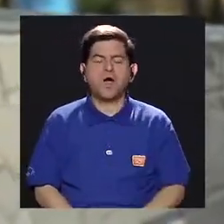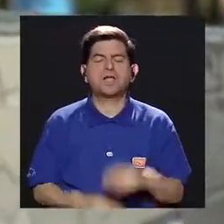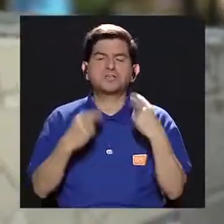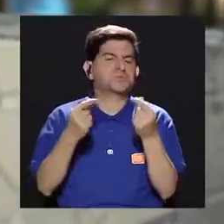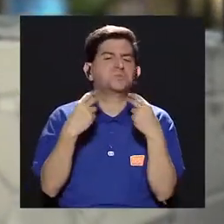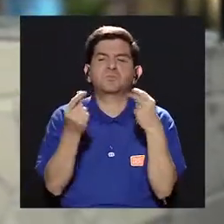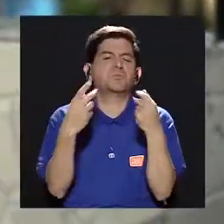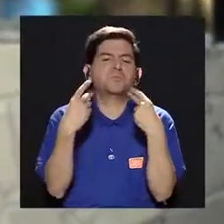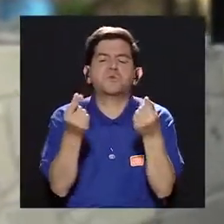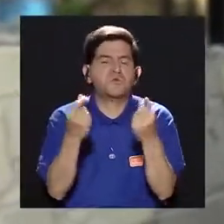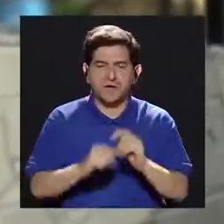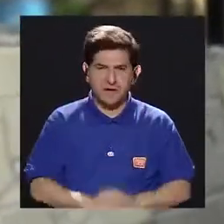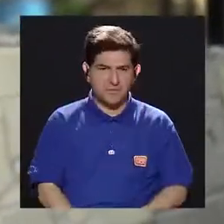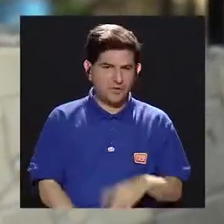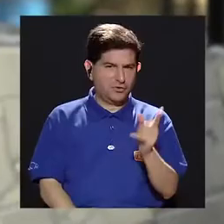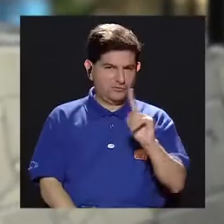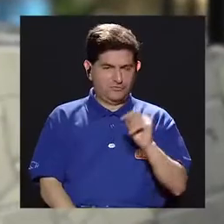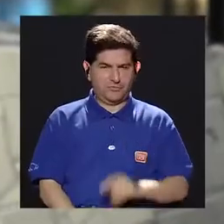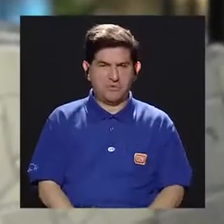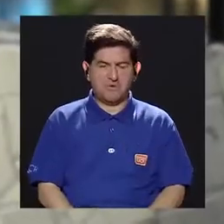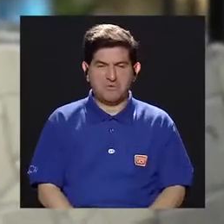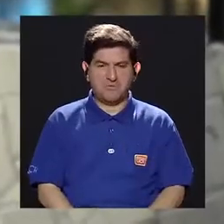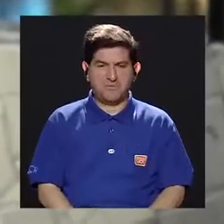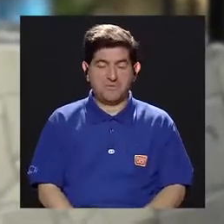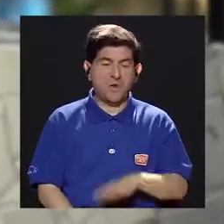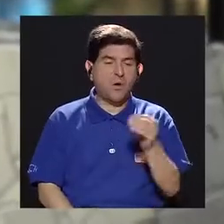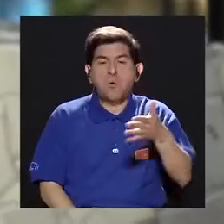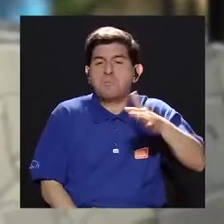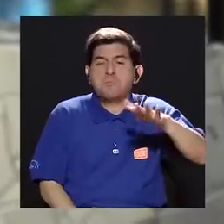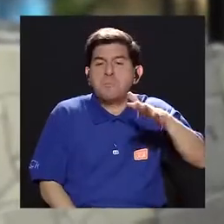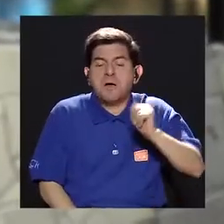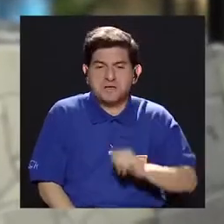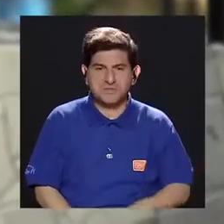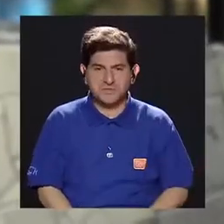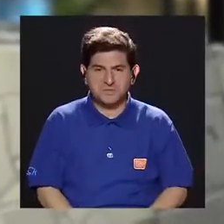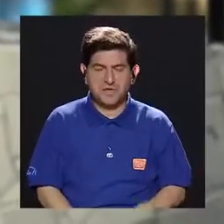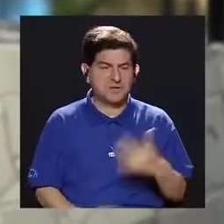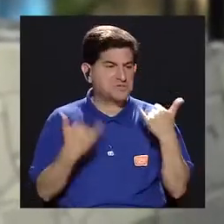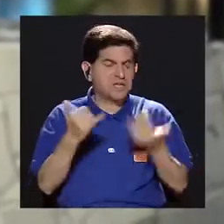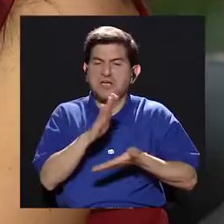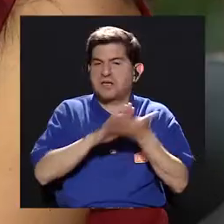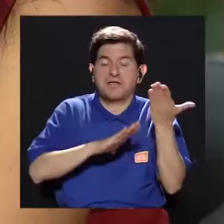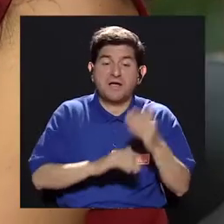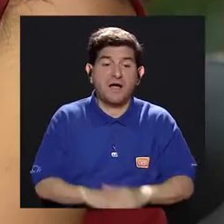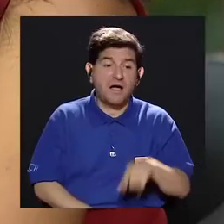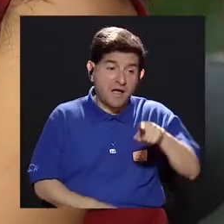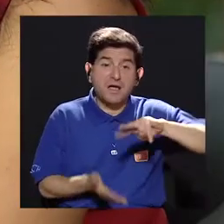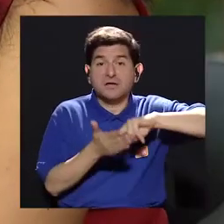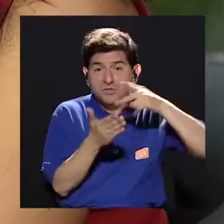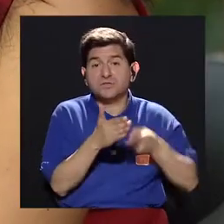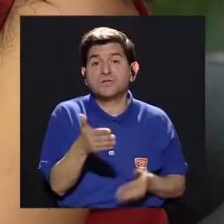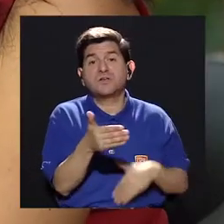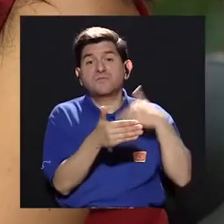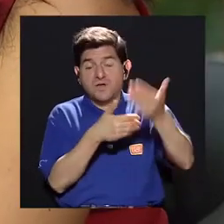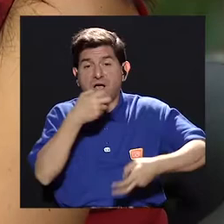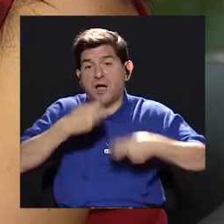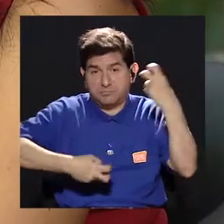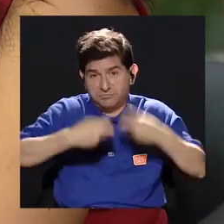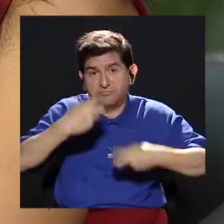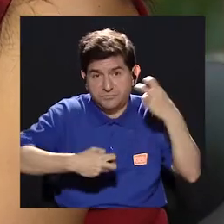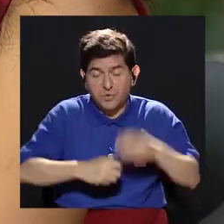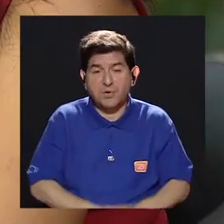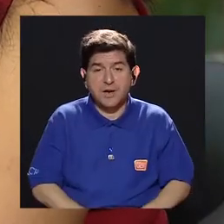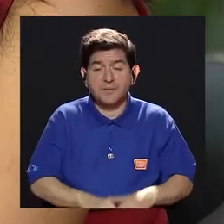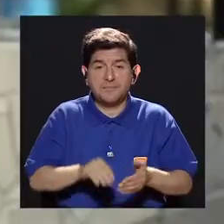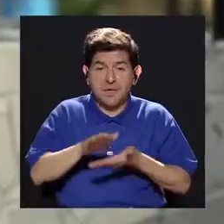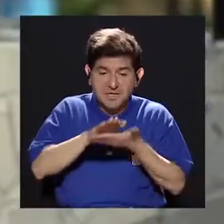paño y como quedó secado o medio así y salí, porque eso nos va a traer